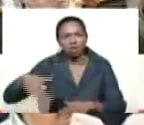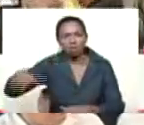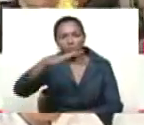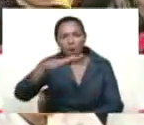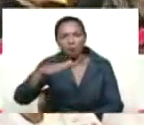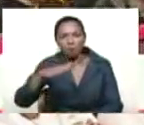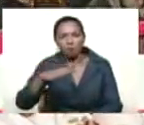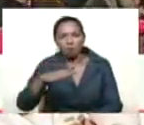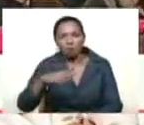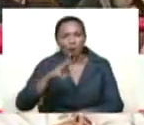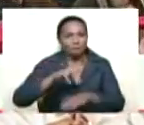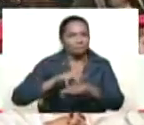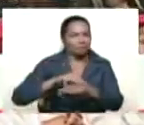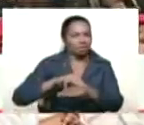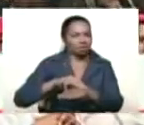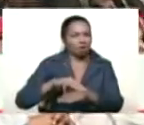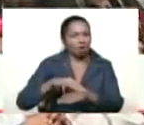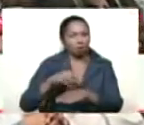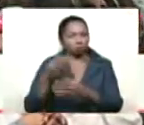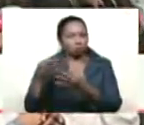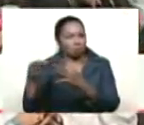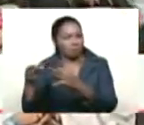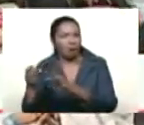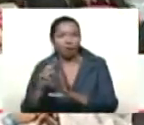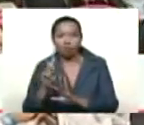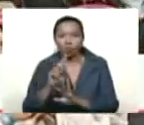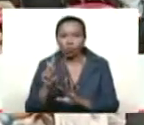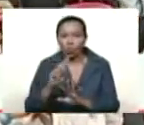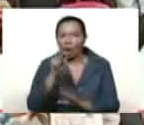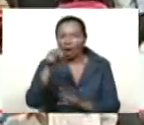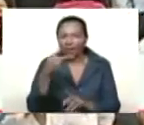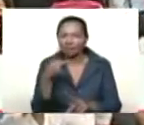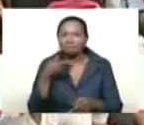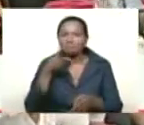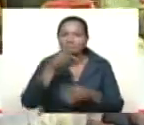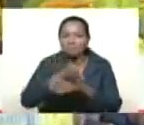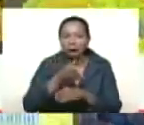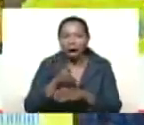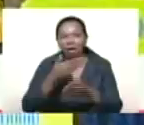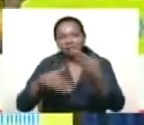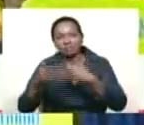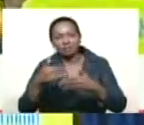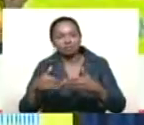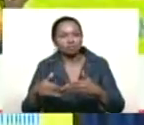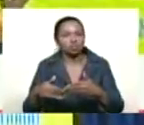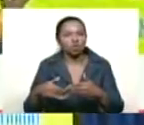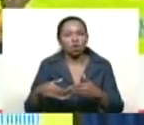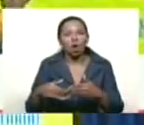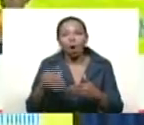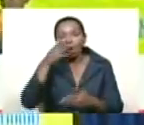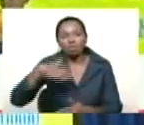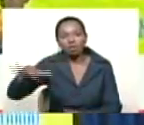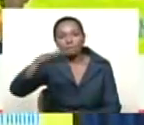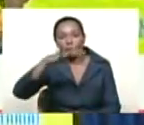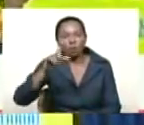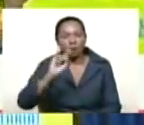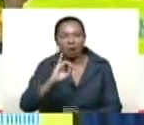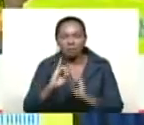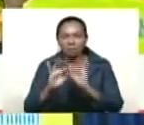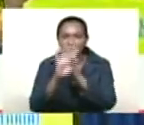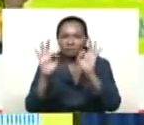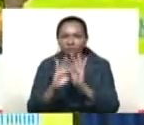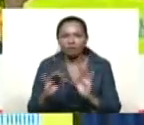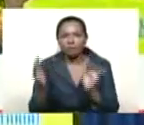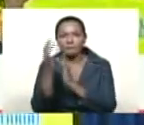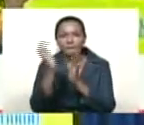es cualquier médico, no es cualquier médica. Es que de aquí salen a servir al pueblo como Cristo Redentor. A levantar al